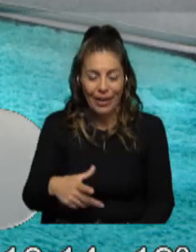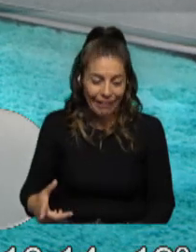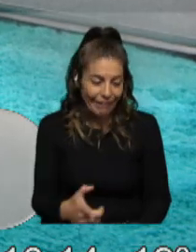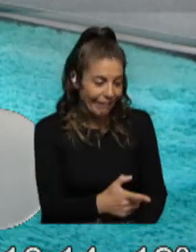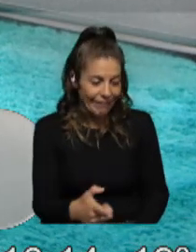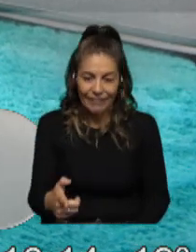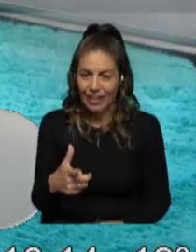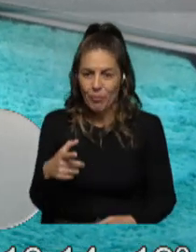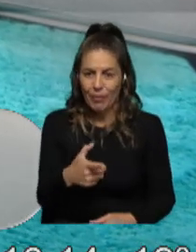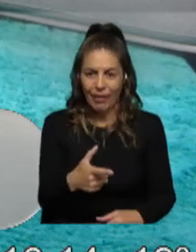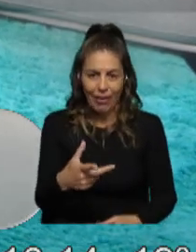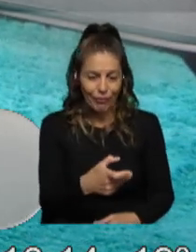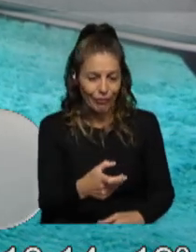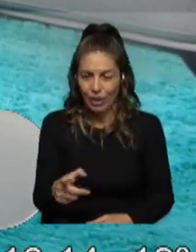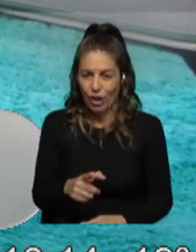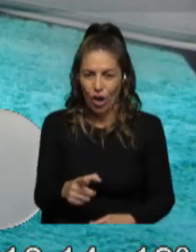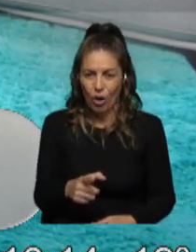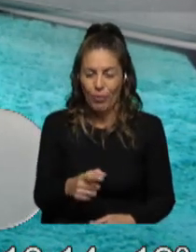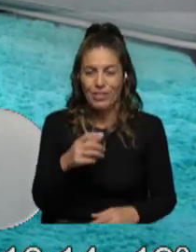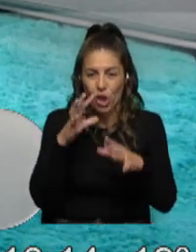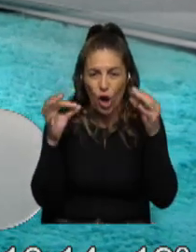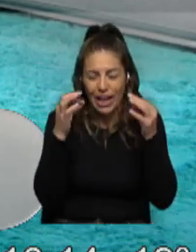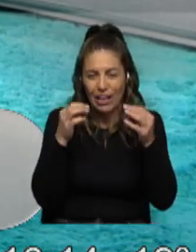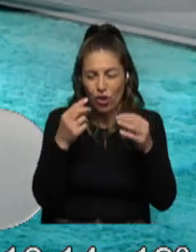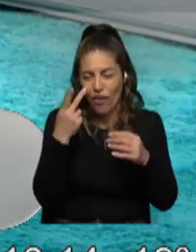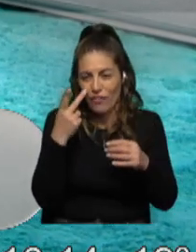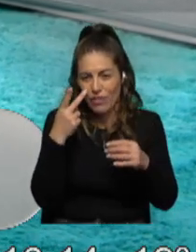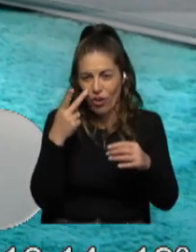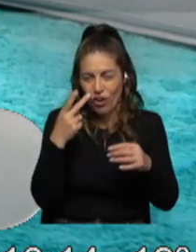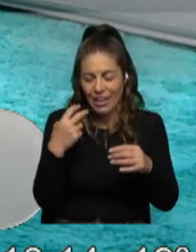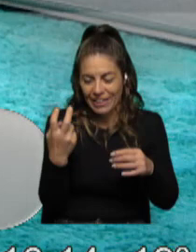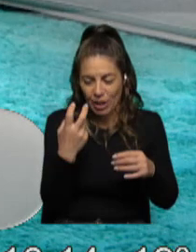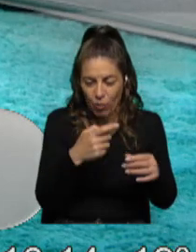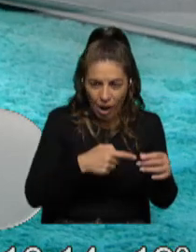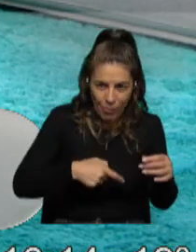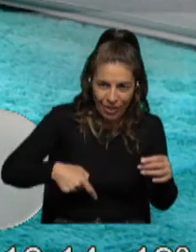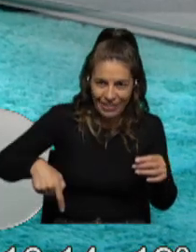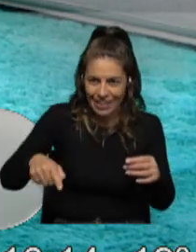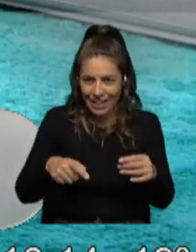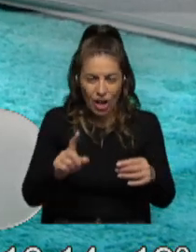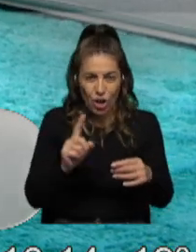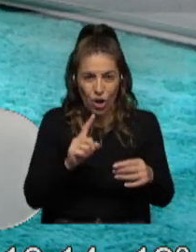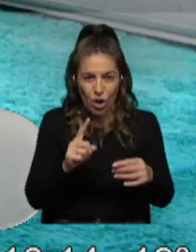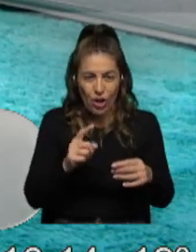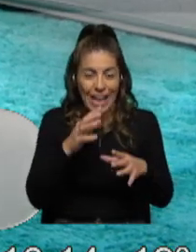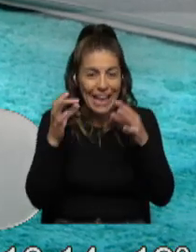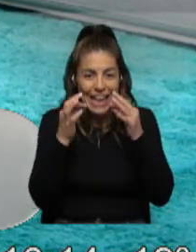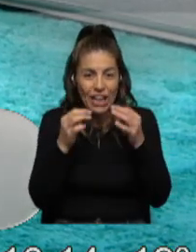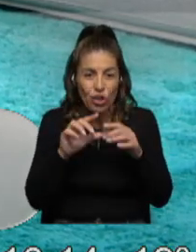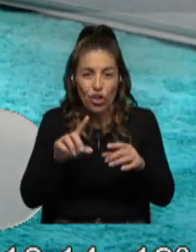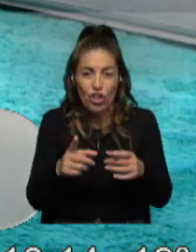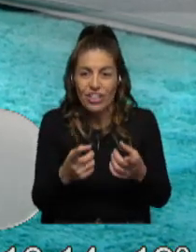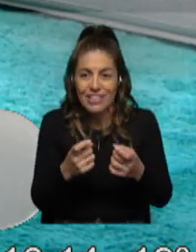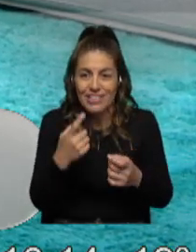si no, te busco la parte de atrás. Si cada vez que yo voy a hacer una conducta aparece un castigo y no sabe de quién es, bueno, lo que empieza a entender el gato